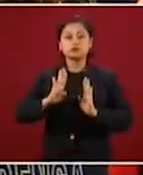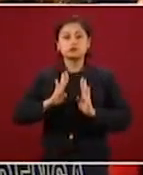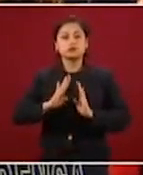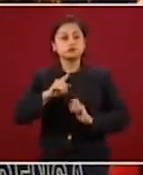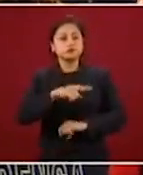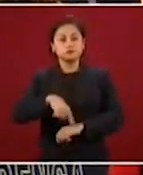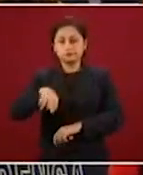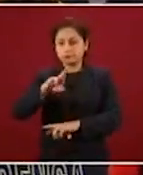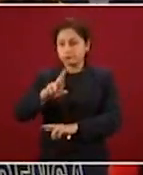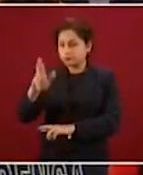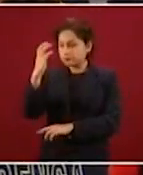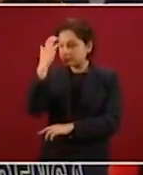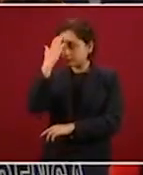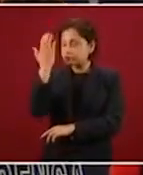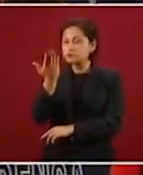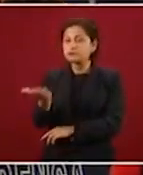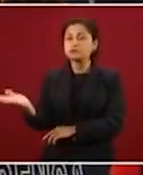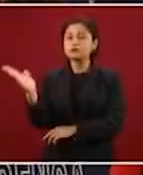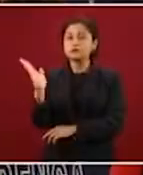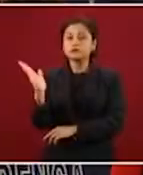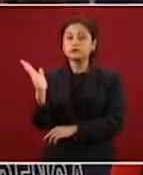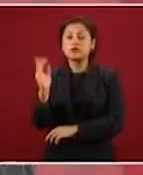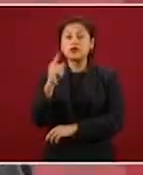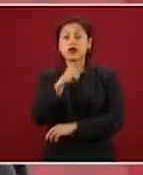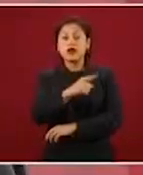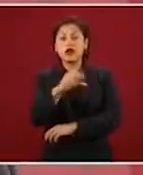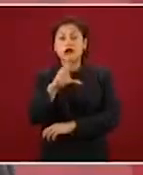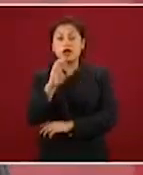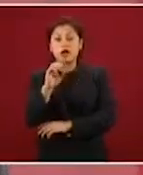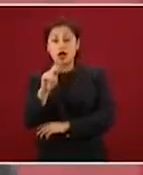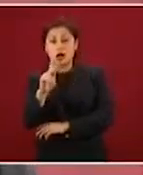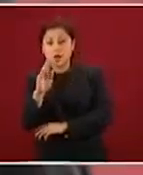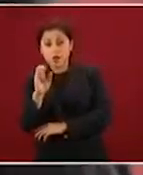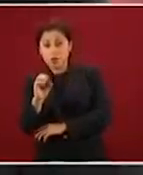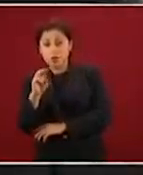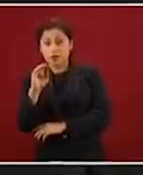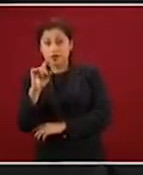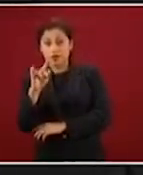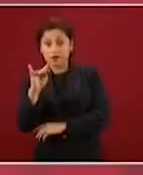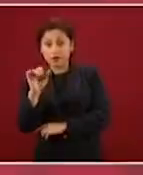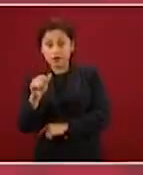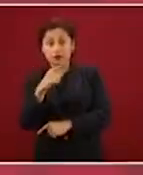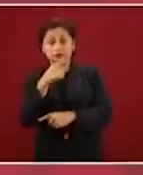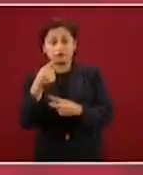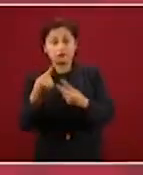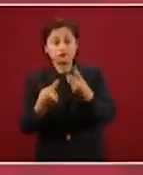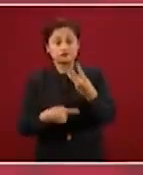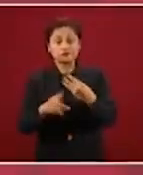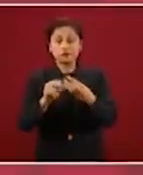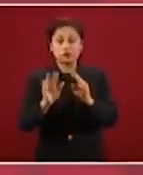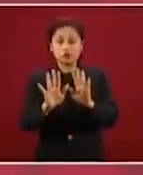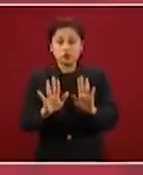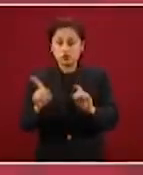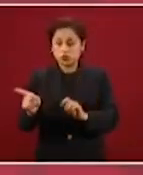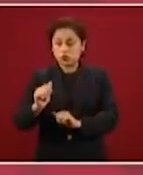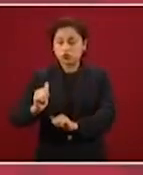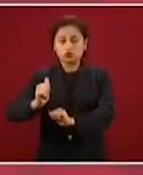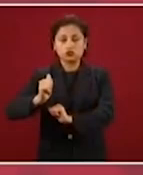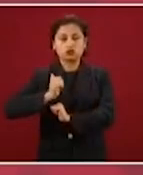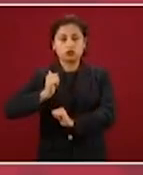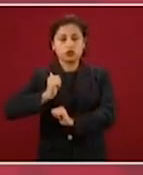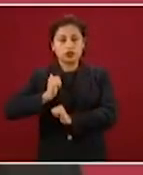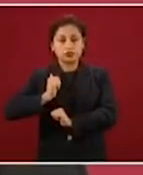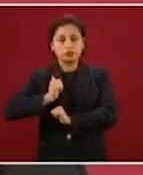No al campo militar, no. El Ejército es pueblo.